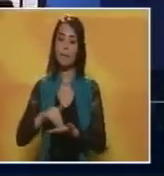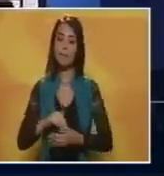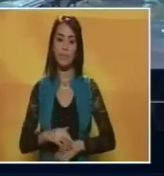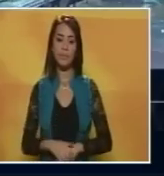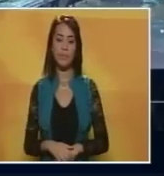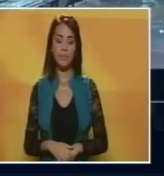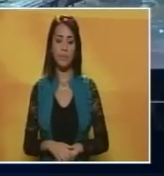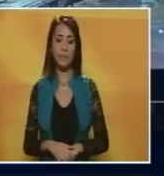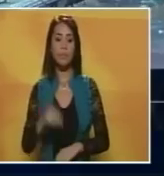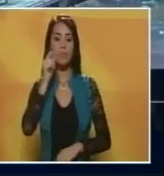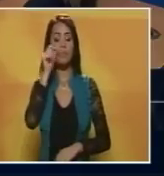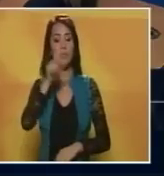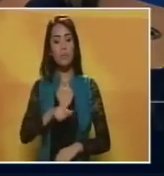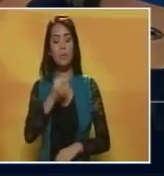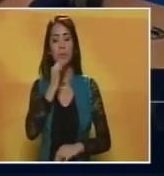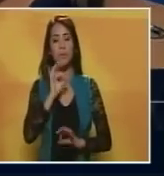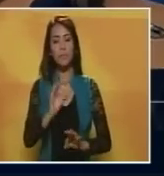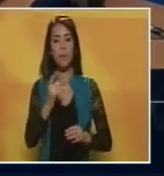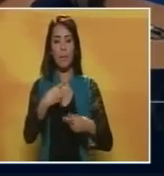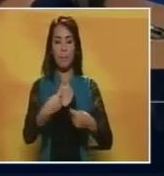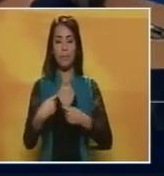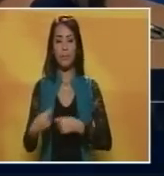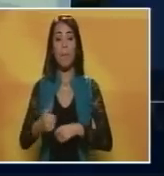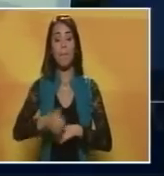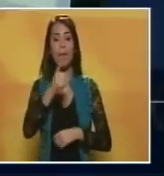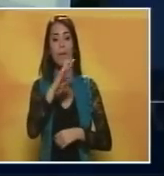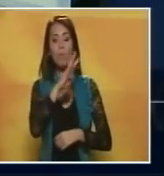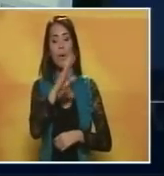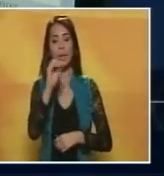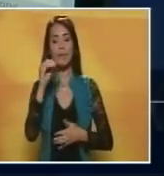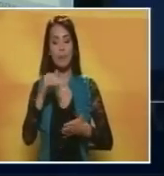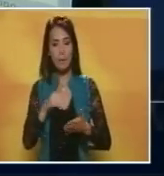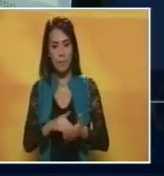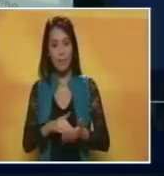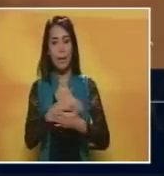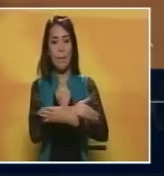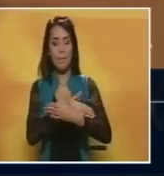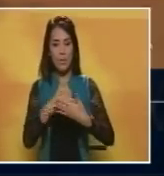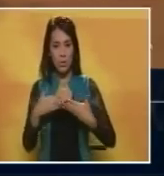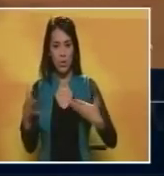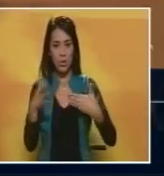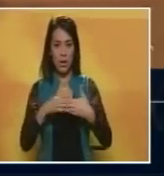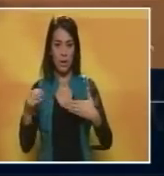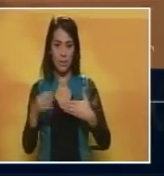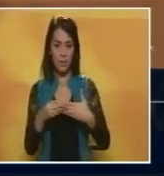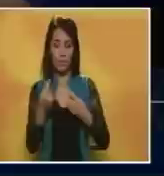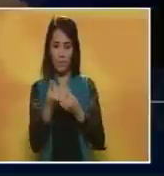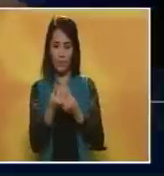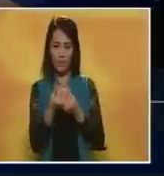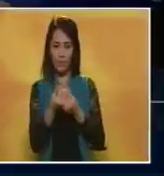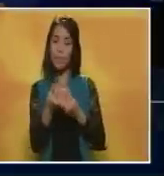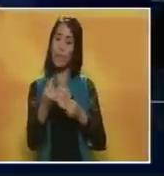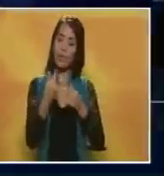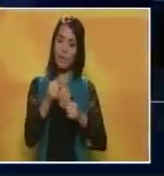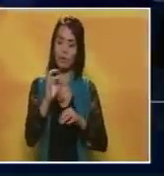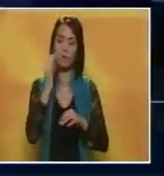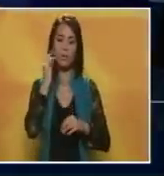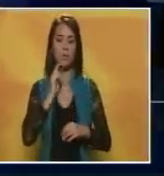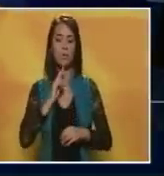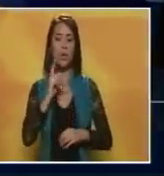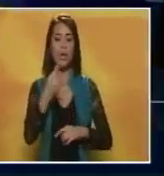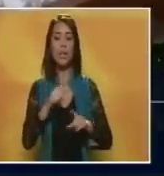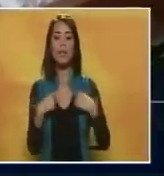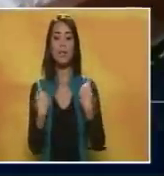dugarte resaltó que fueron invertidos o más de 40 mil millones de bolívares donde los usuarios contarán con una sala de